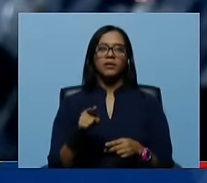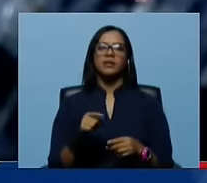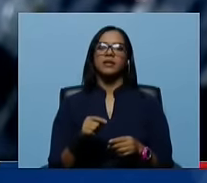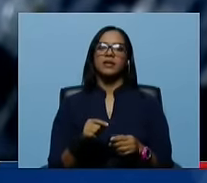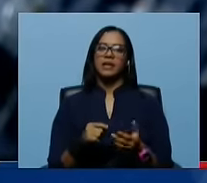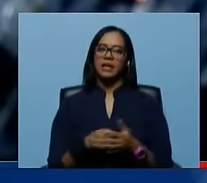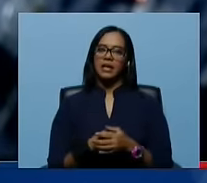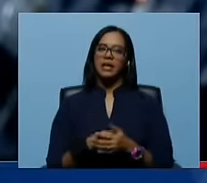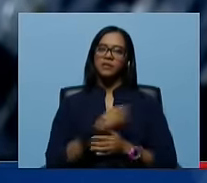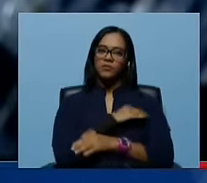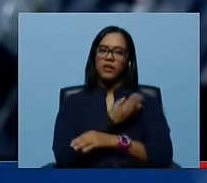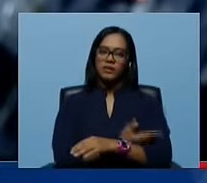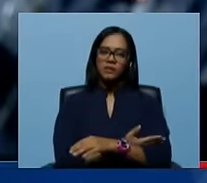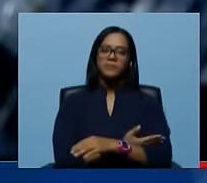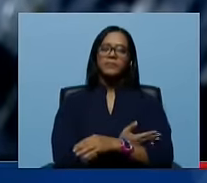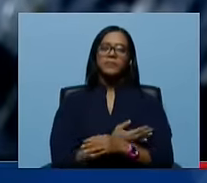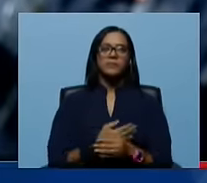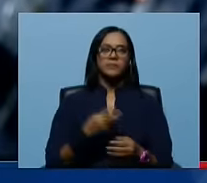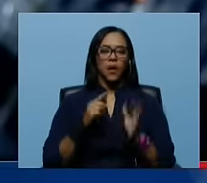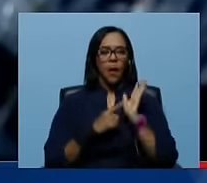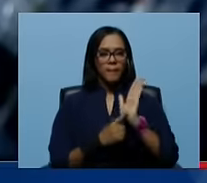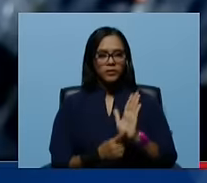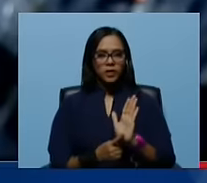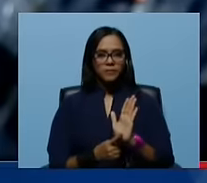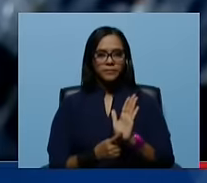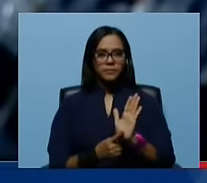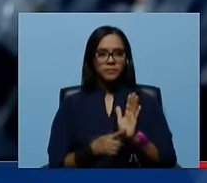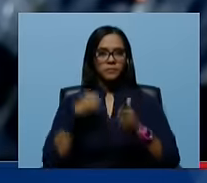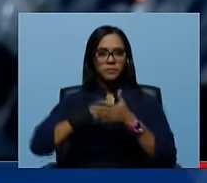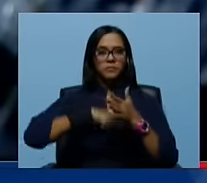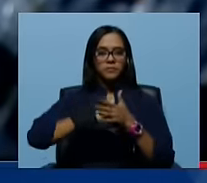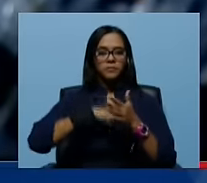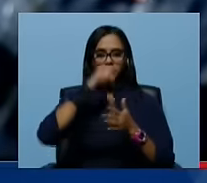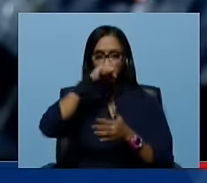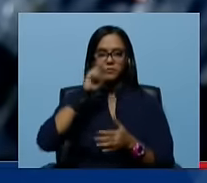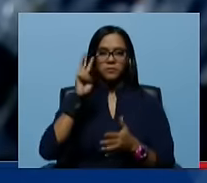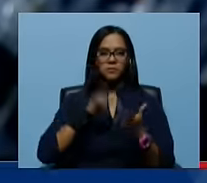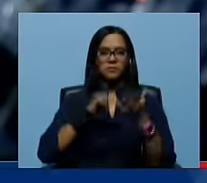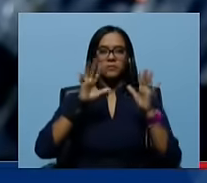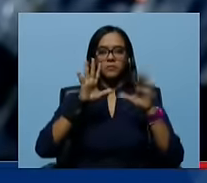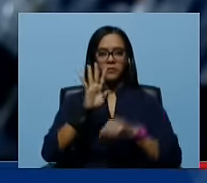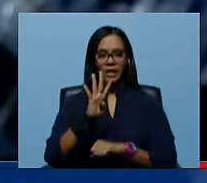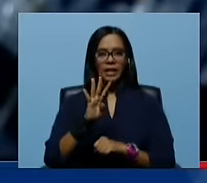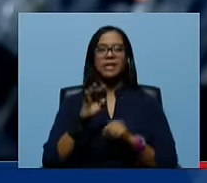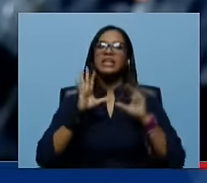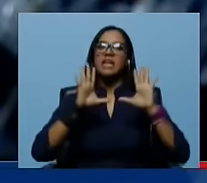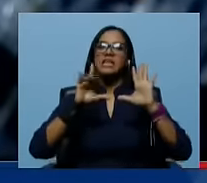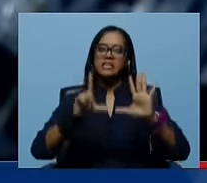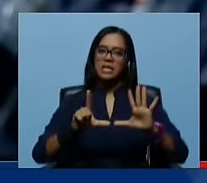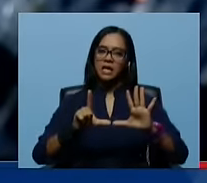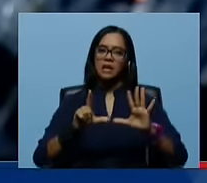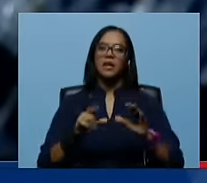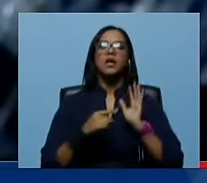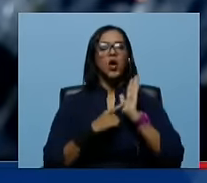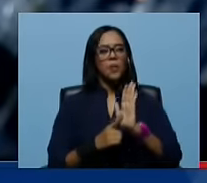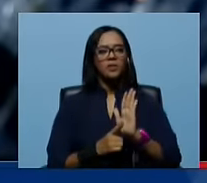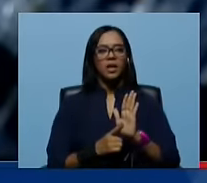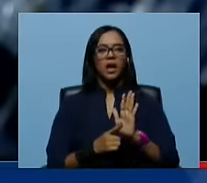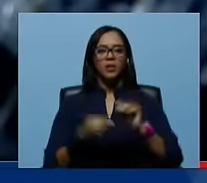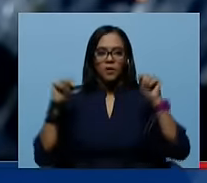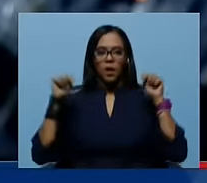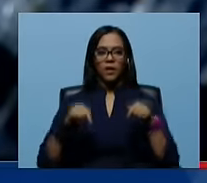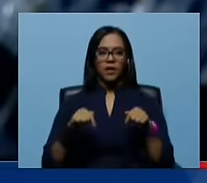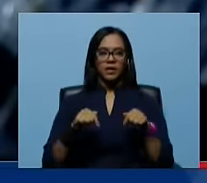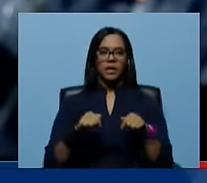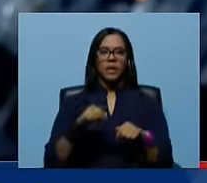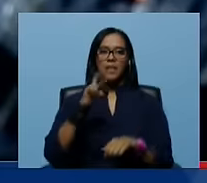es férreo, es grande, lo han demostrado en las batallas del año 2014-17 y lo demostraron con creces